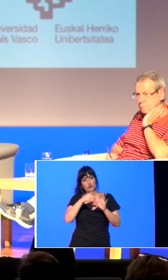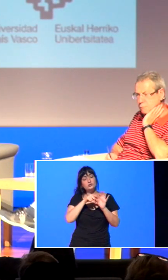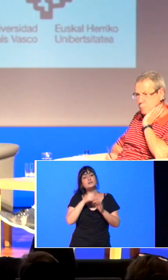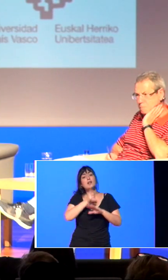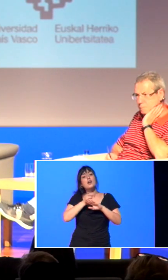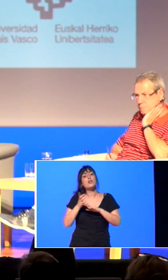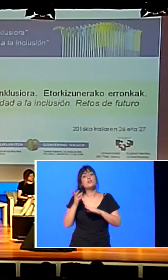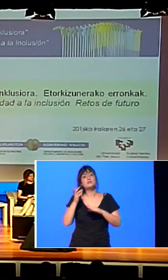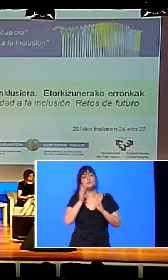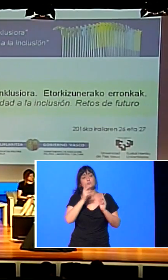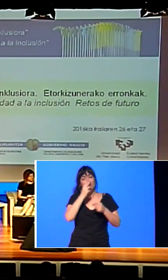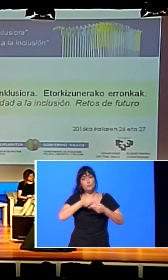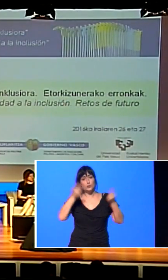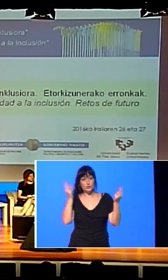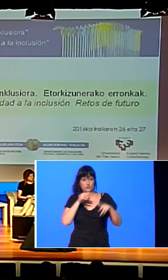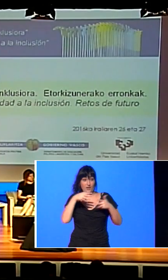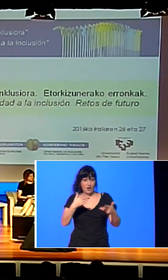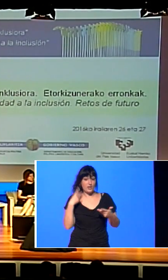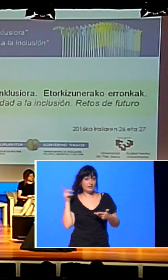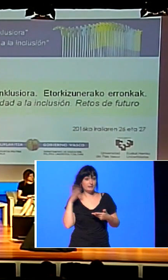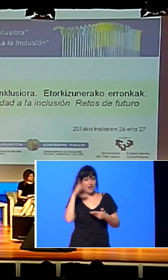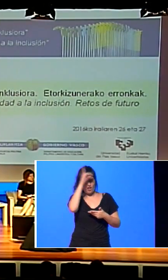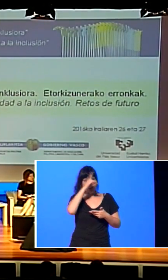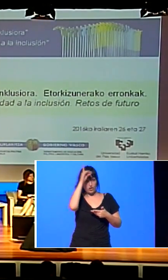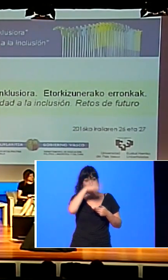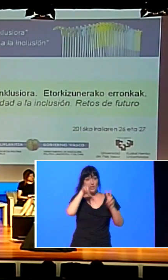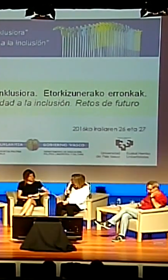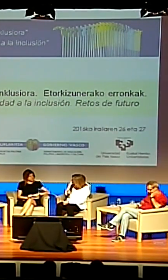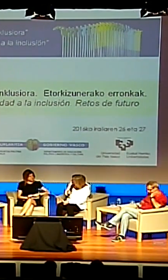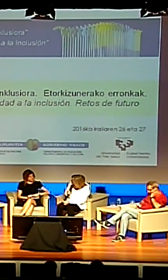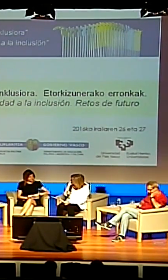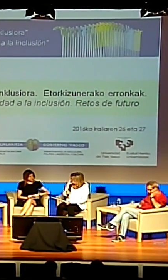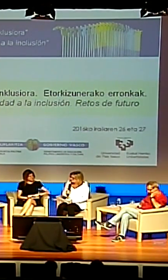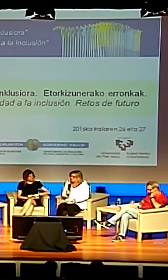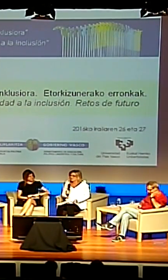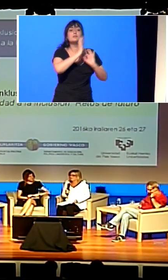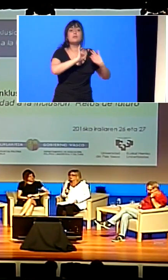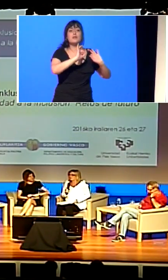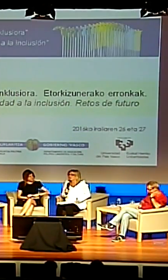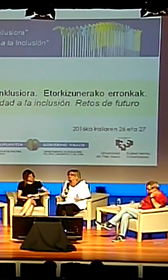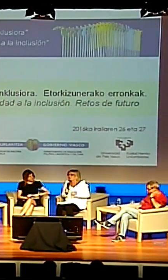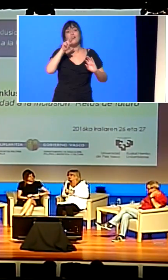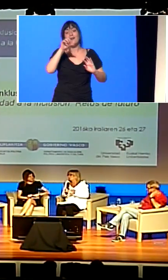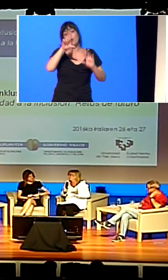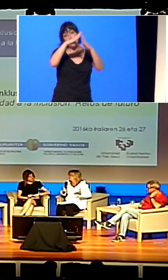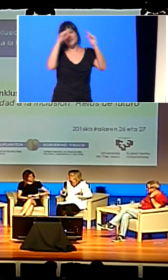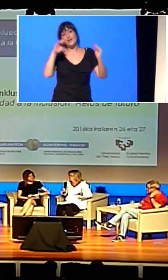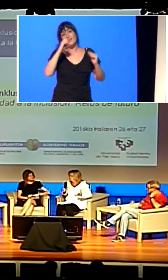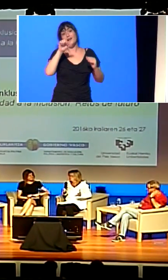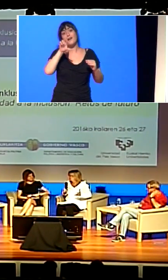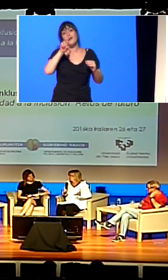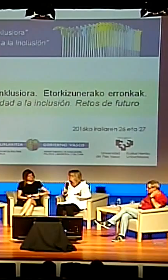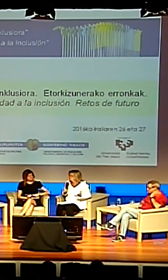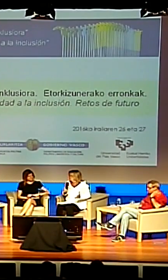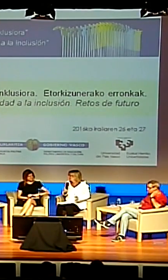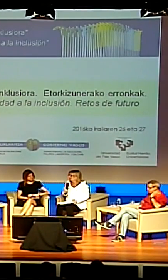y en la actualidad está realizando el doctorado en Estudios Avanzados en Derechos Humanos en Carlos III. Tenemos que decir que nos falta un miembro en la mesa que